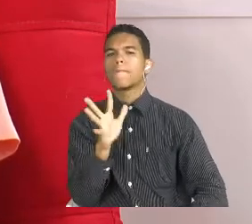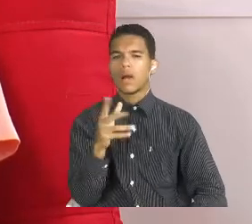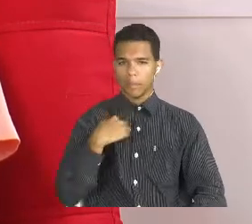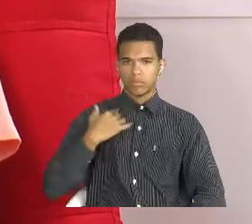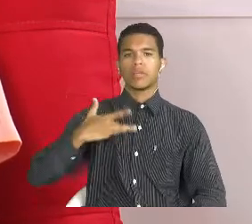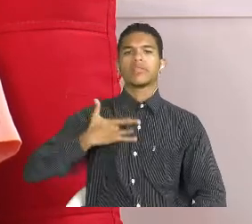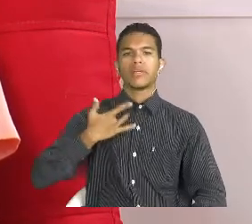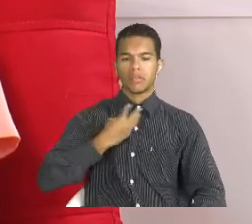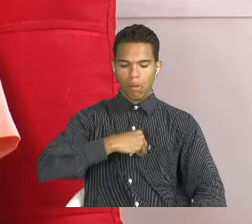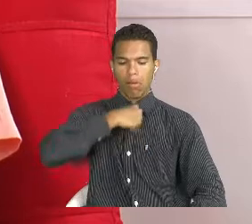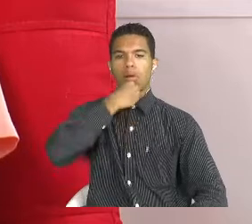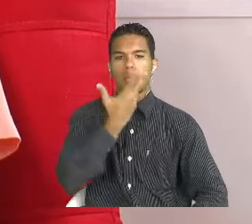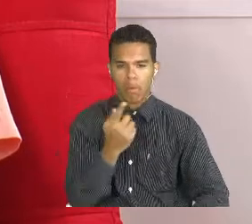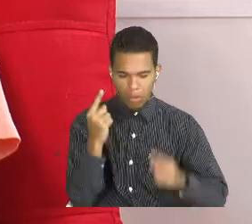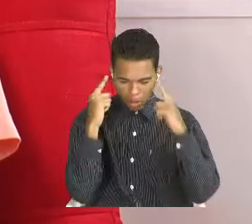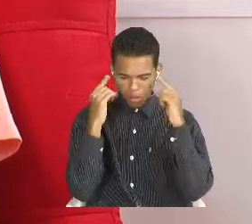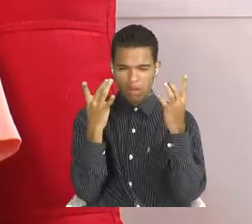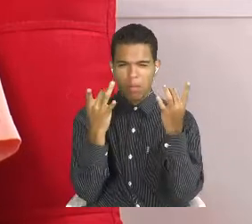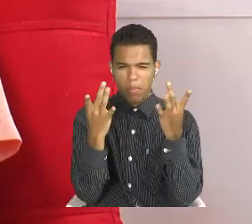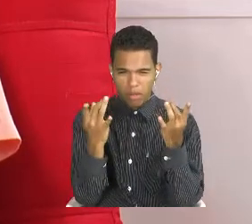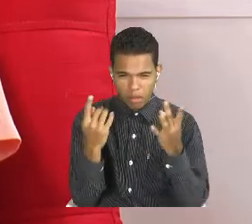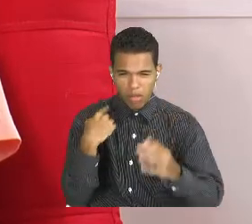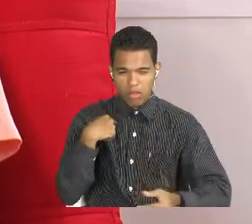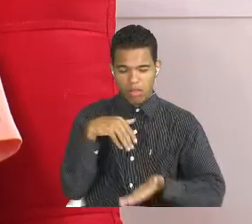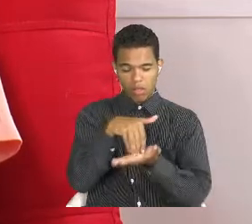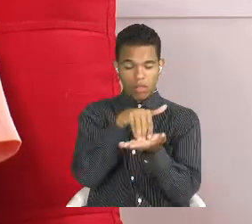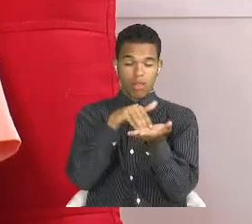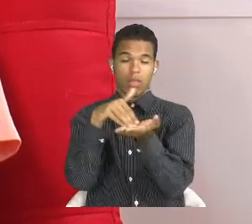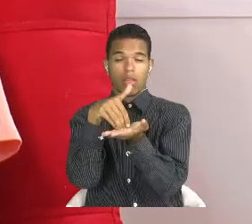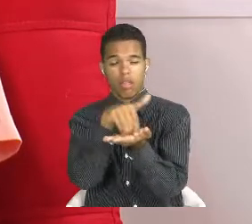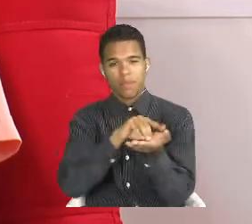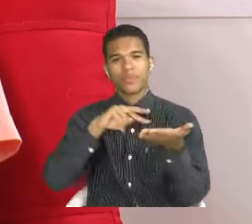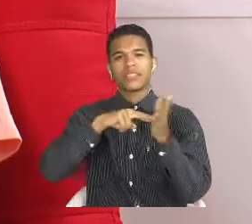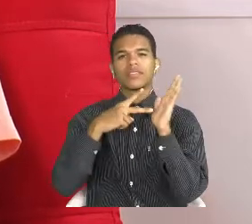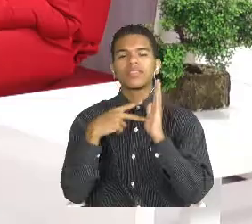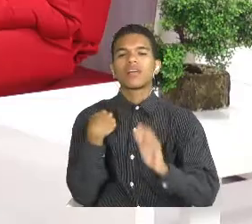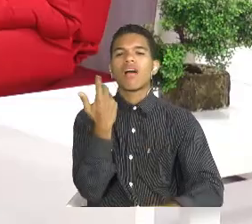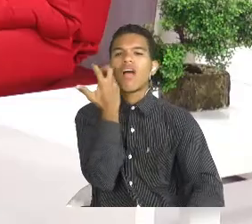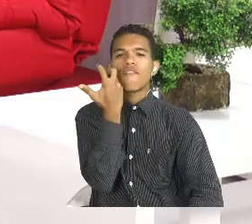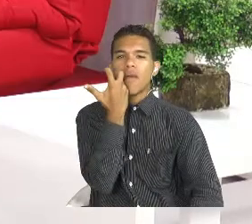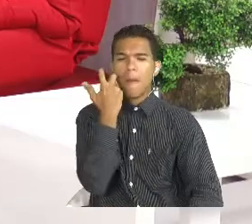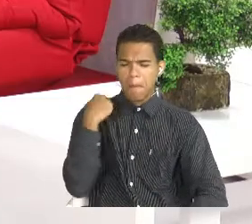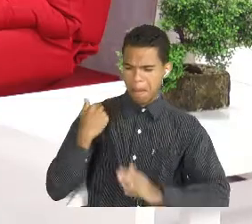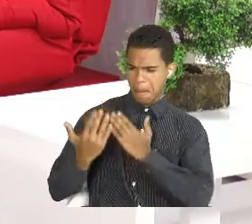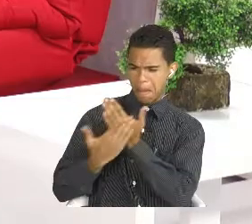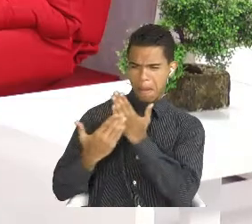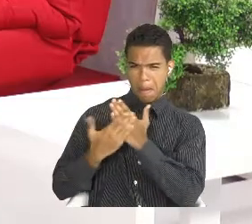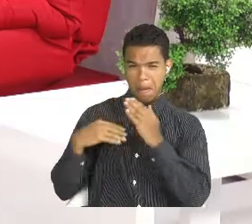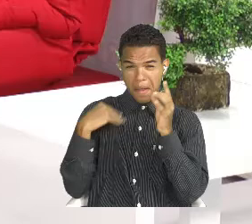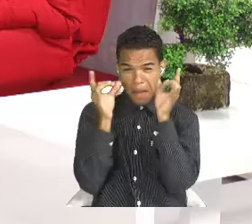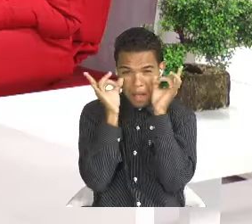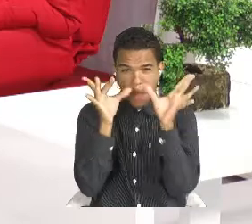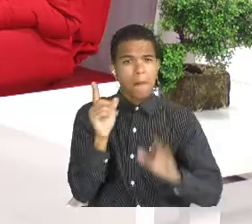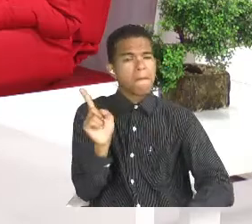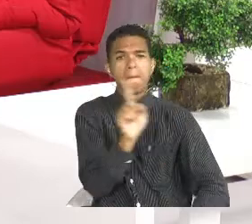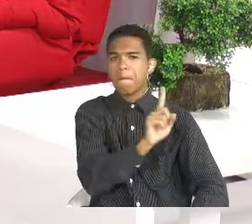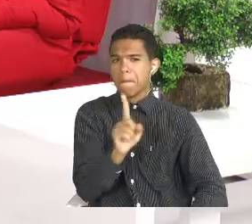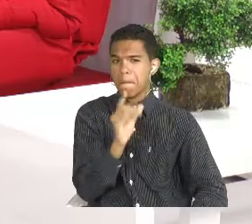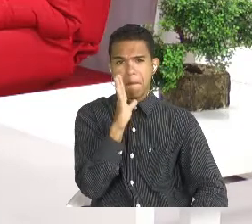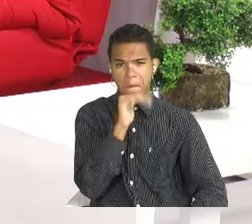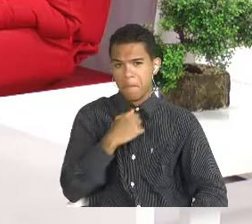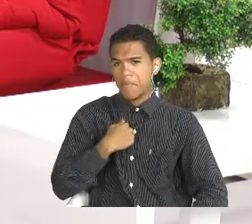glaucoma agudo. En general es una enfermedad silenciosa que más que cualquier otra cosa se hace un hallazgo en la consulta habitual